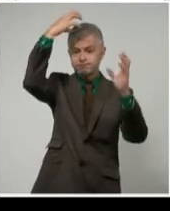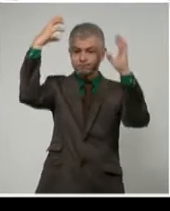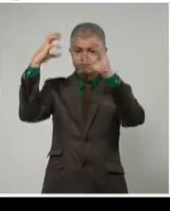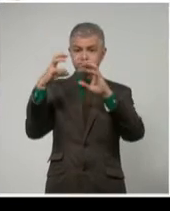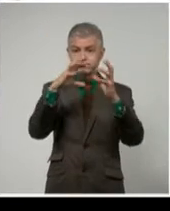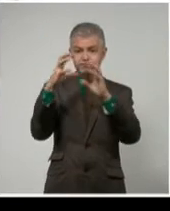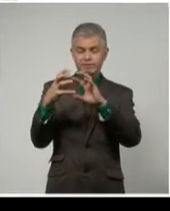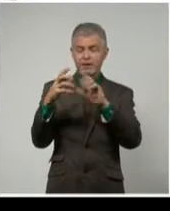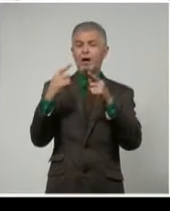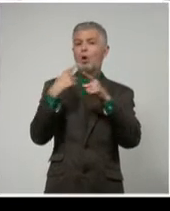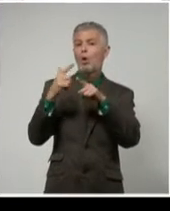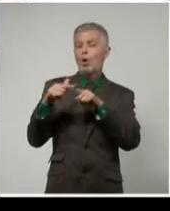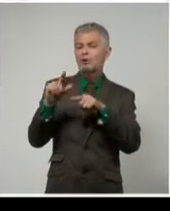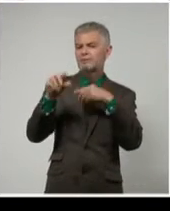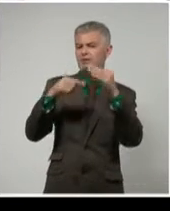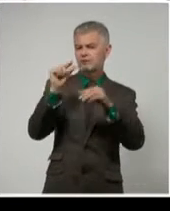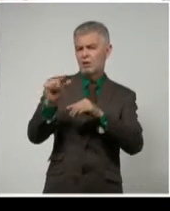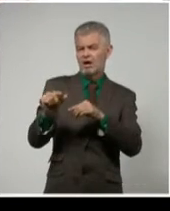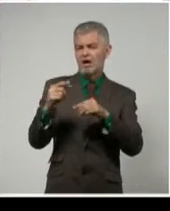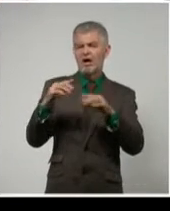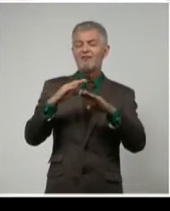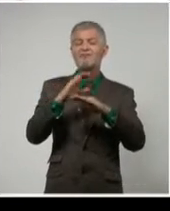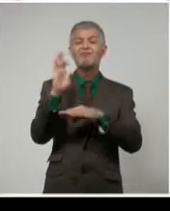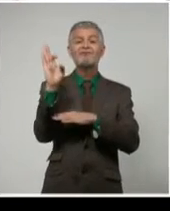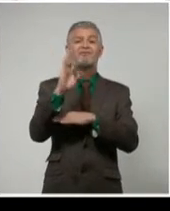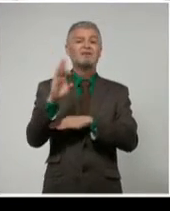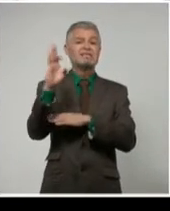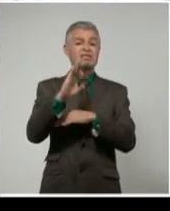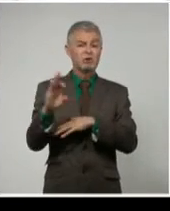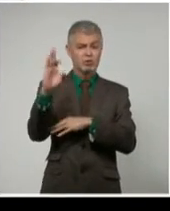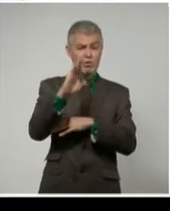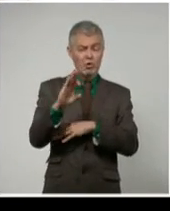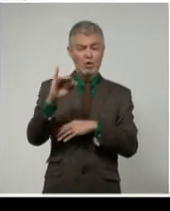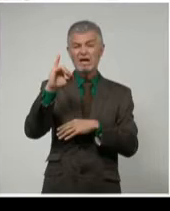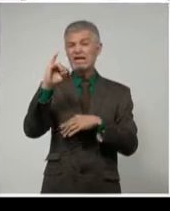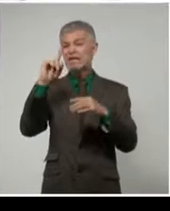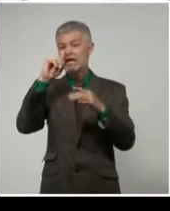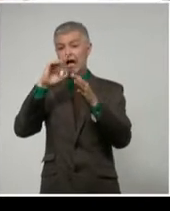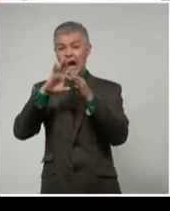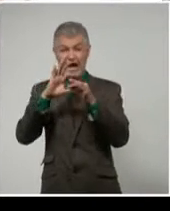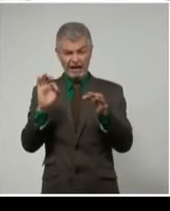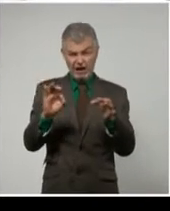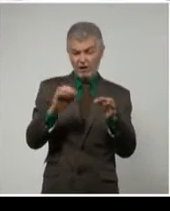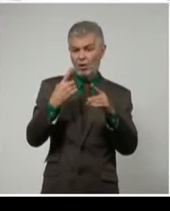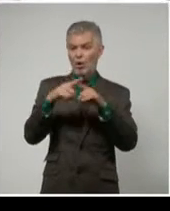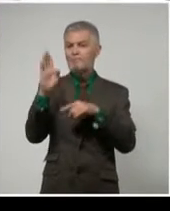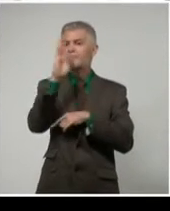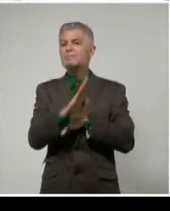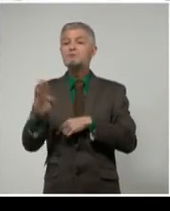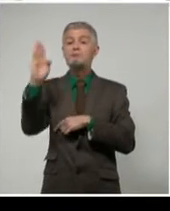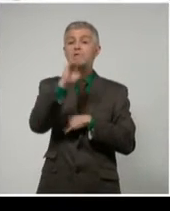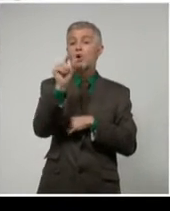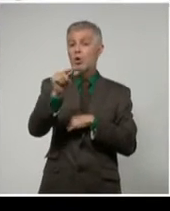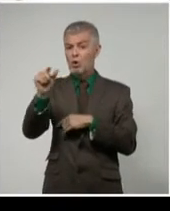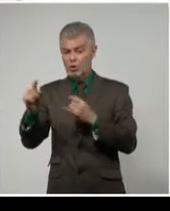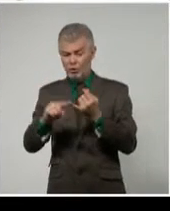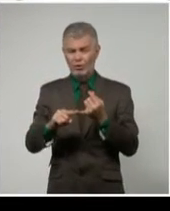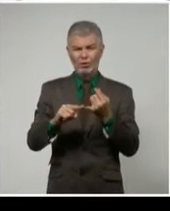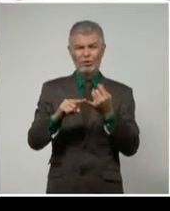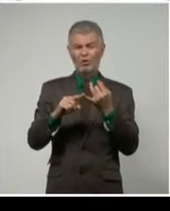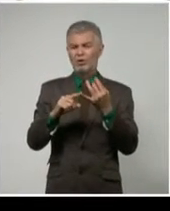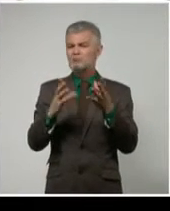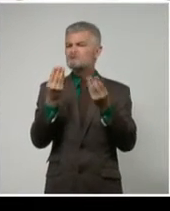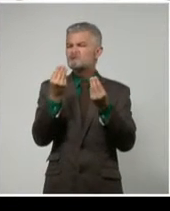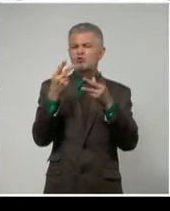neuroimágenes, y físicos, ingenieros, han participado biólogos. O sea,